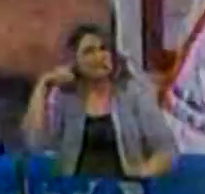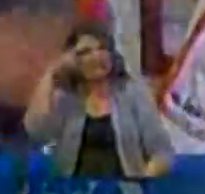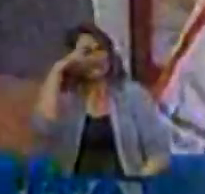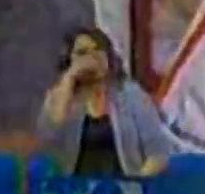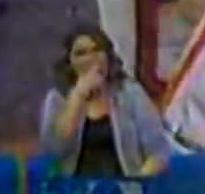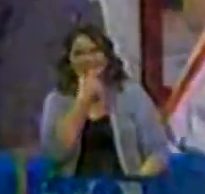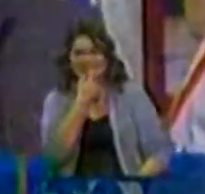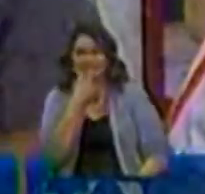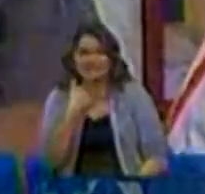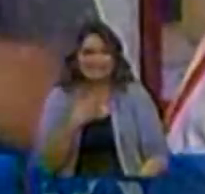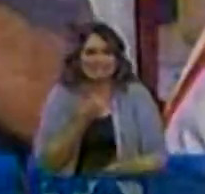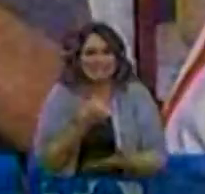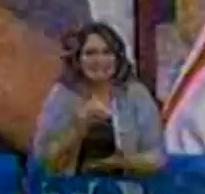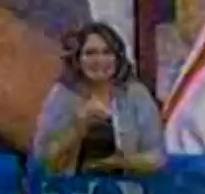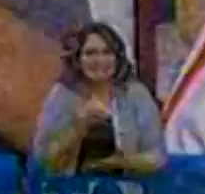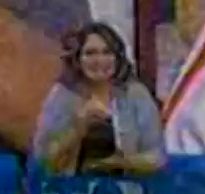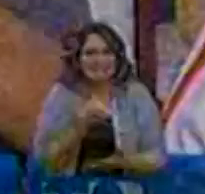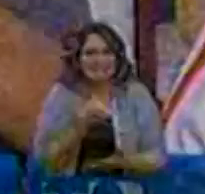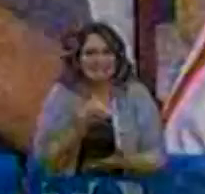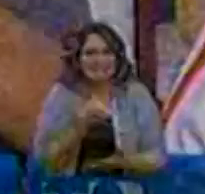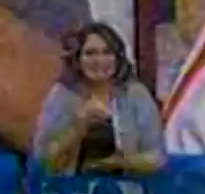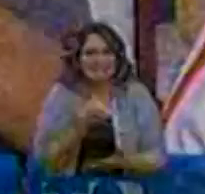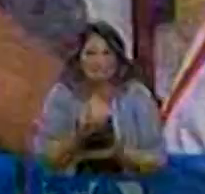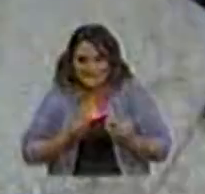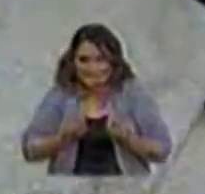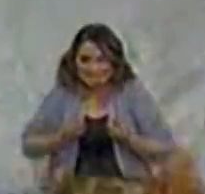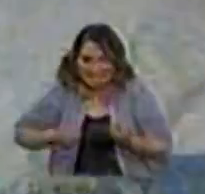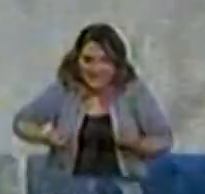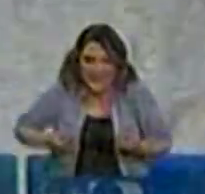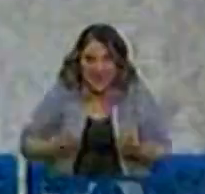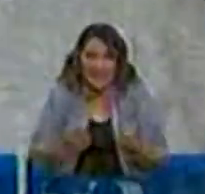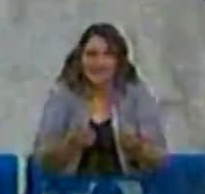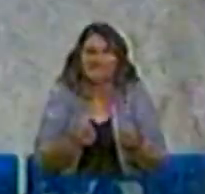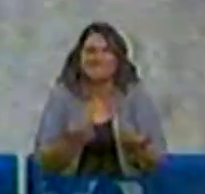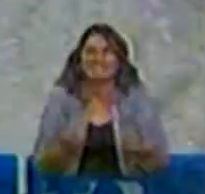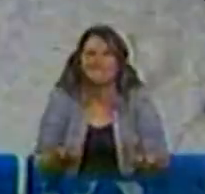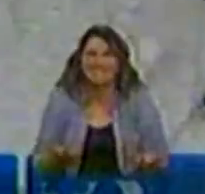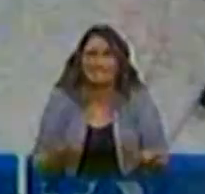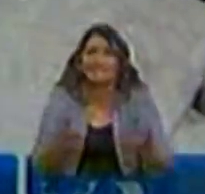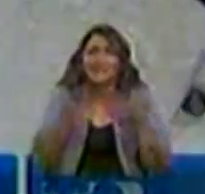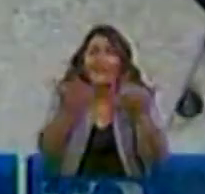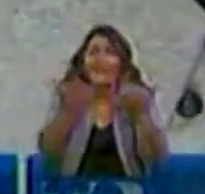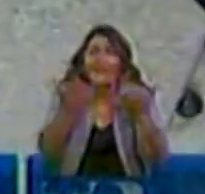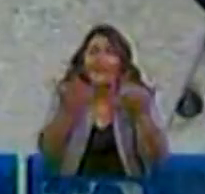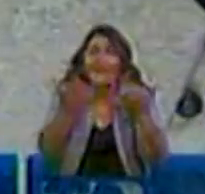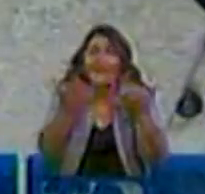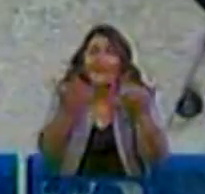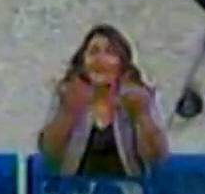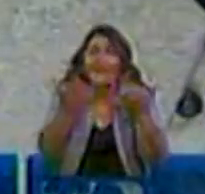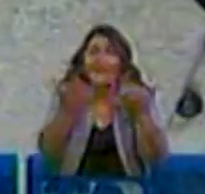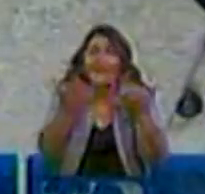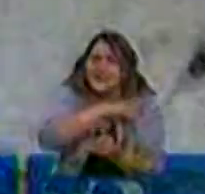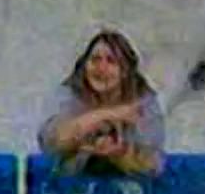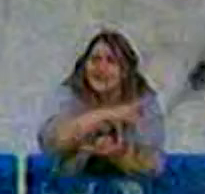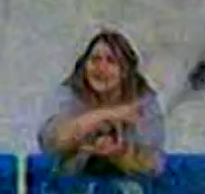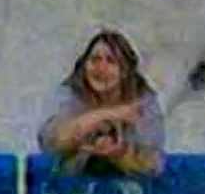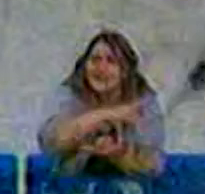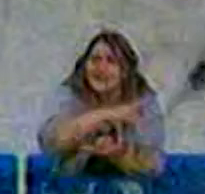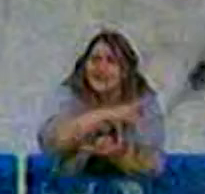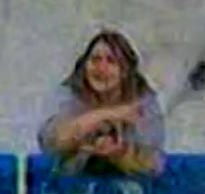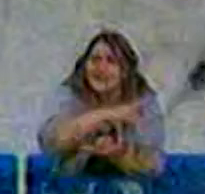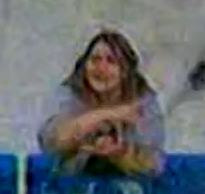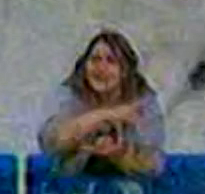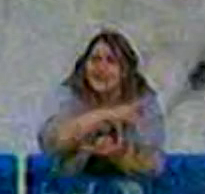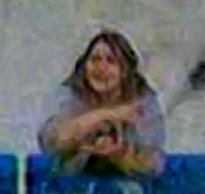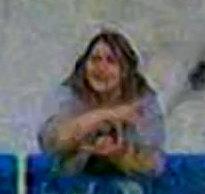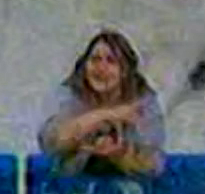supone un golpe a la economía del negocio. En este momento en el mar, en lugar de darnos el salvavidas, nos están adicionando